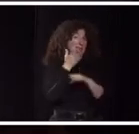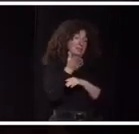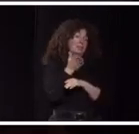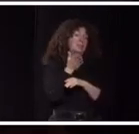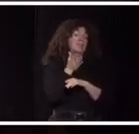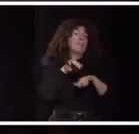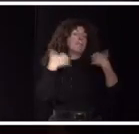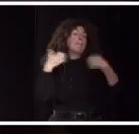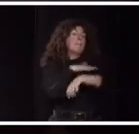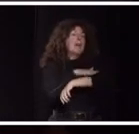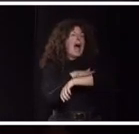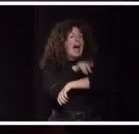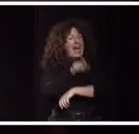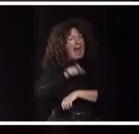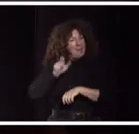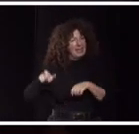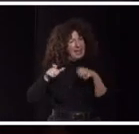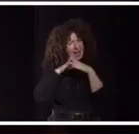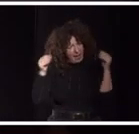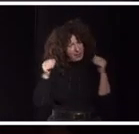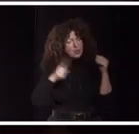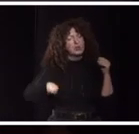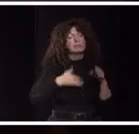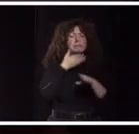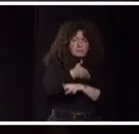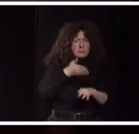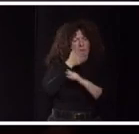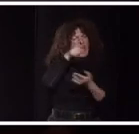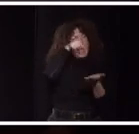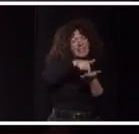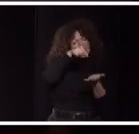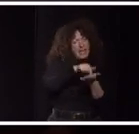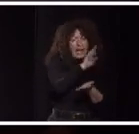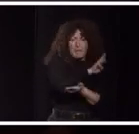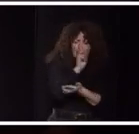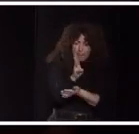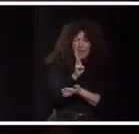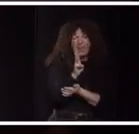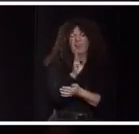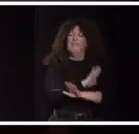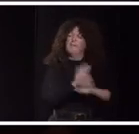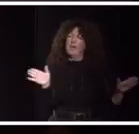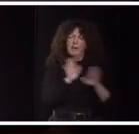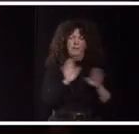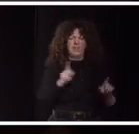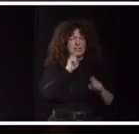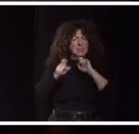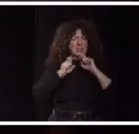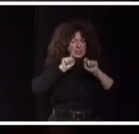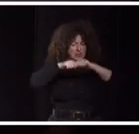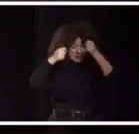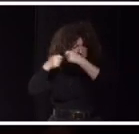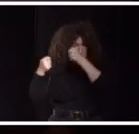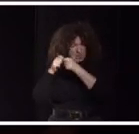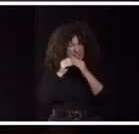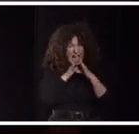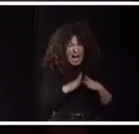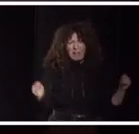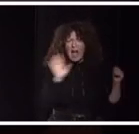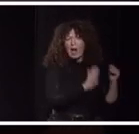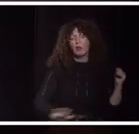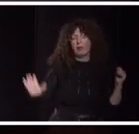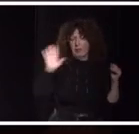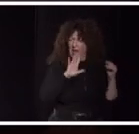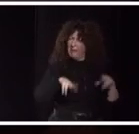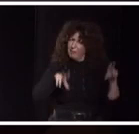quiero agradecer su trabajo, exigiéndole cada día al Partido Popular que deje de destrozar nuestra tierra, que deje de destrozar